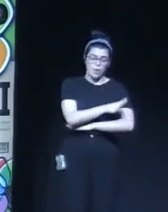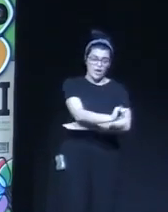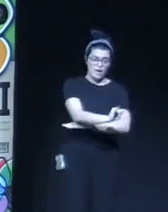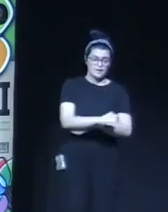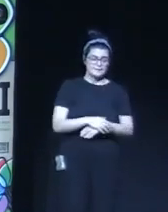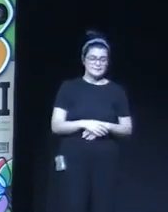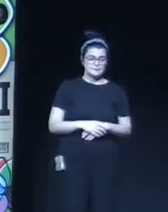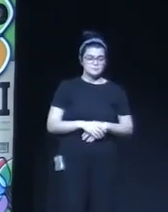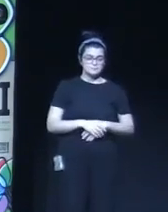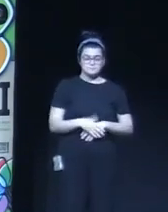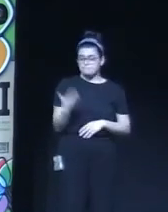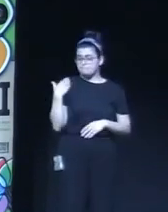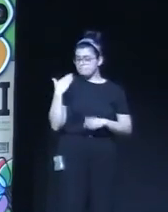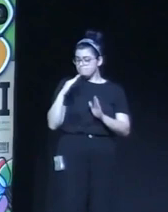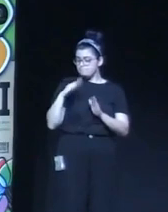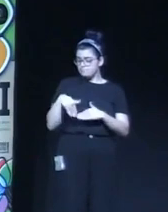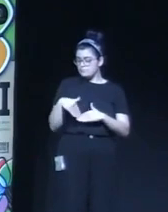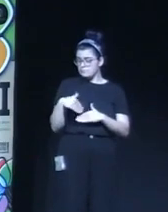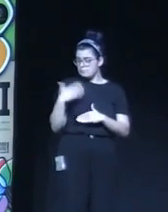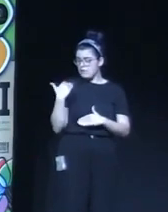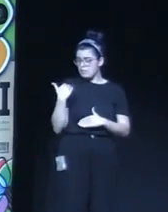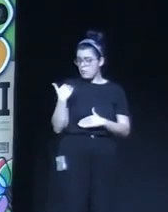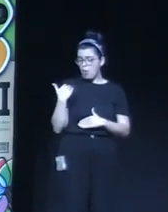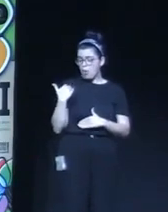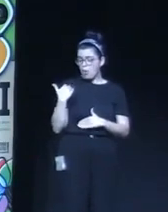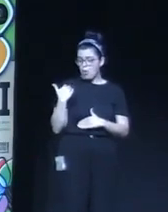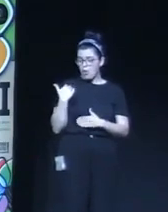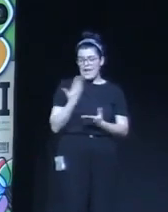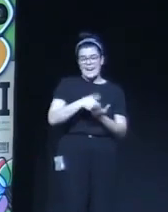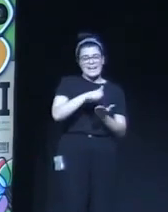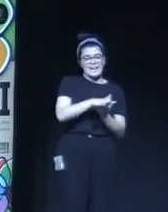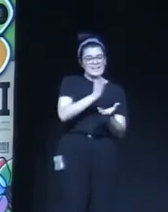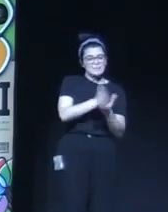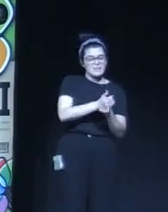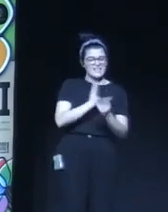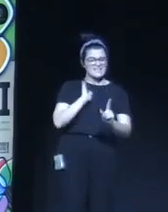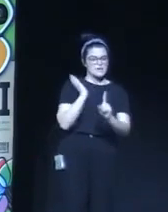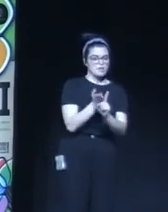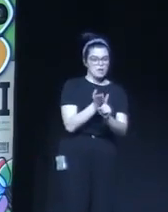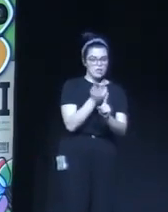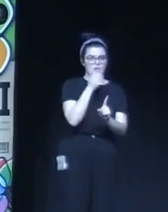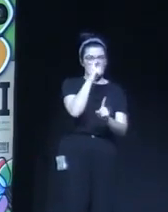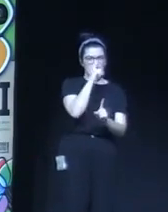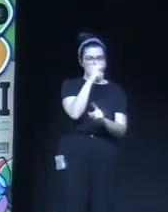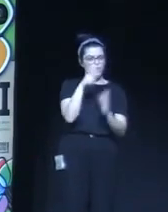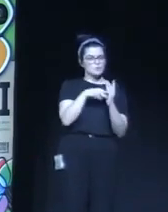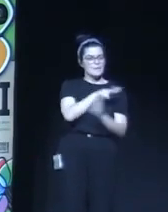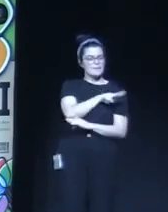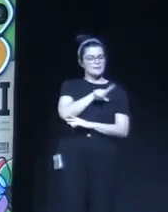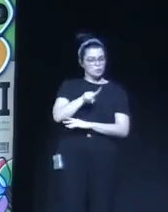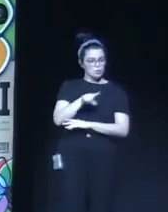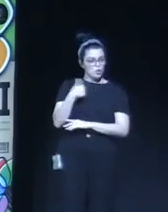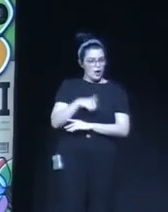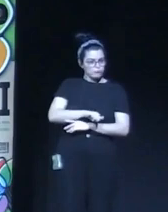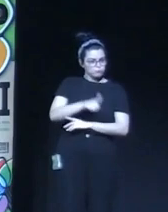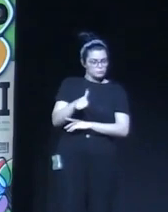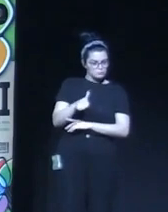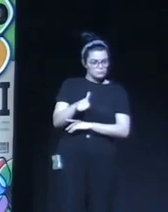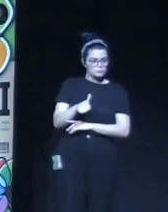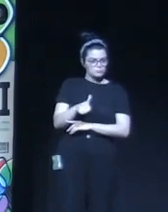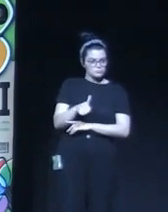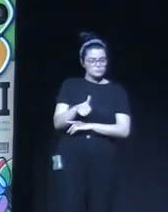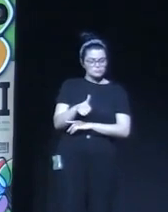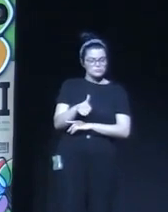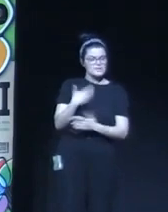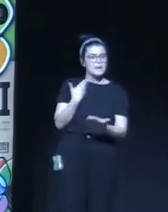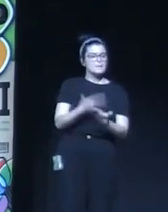Lo último ha sido ahora, el expediente sancionador es en el 2021, y se le pide